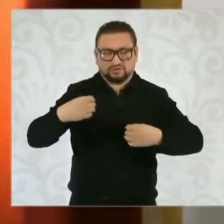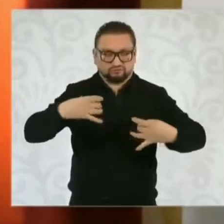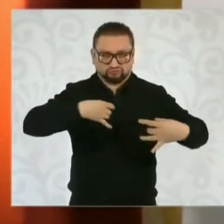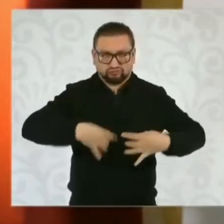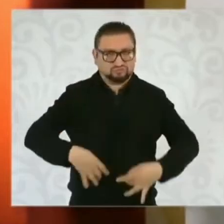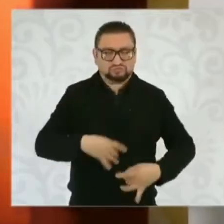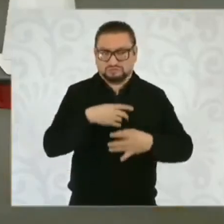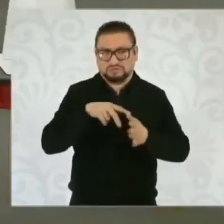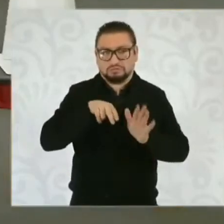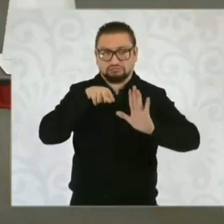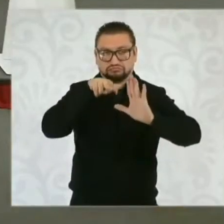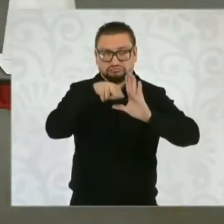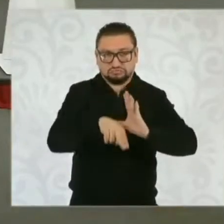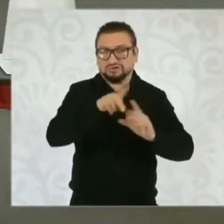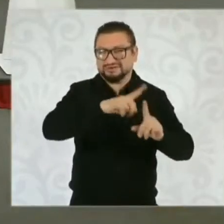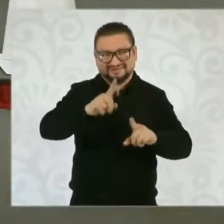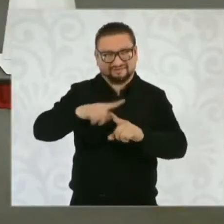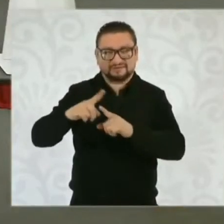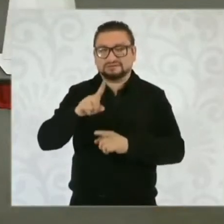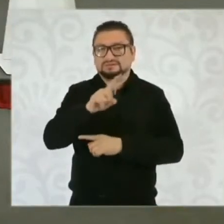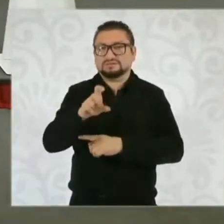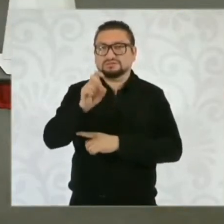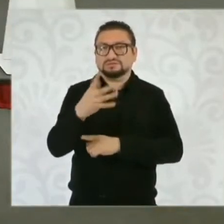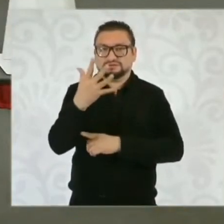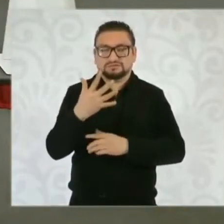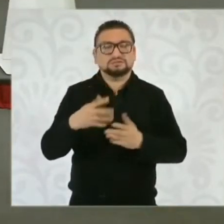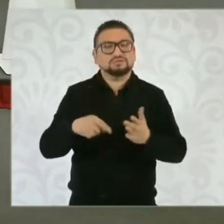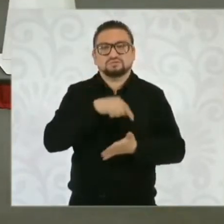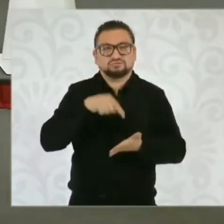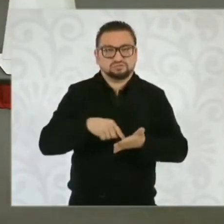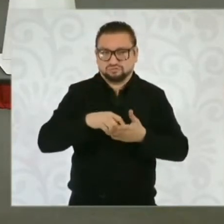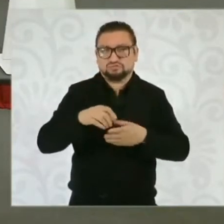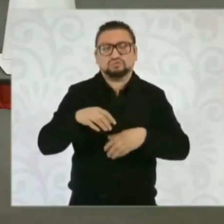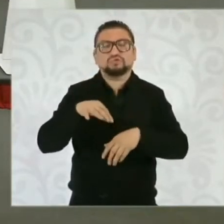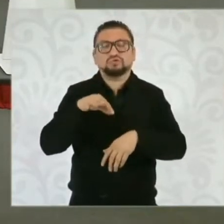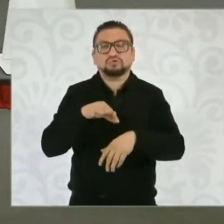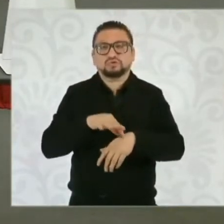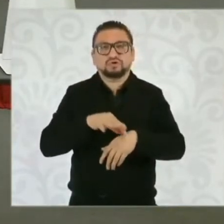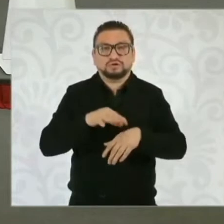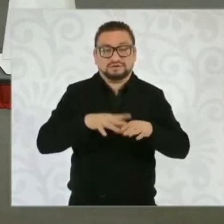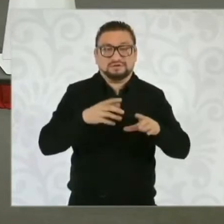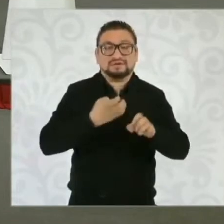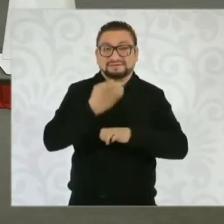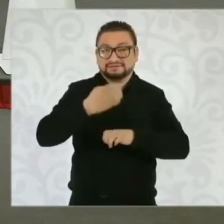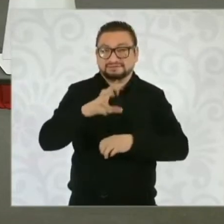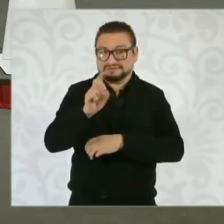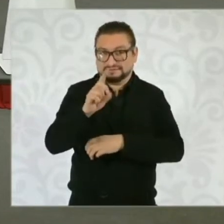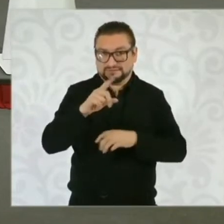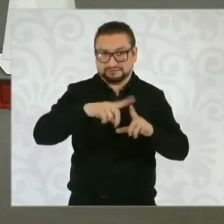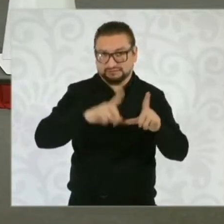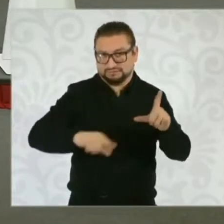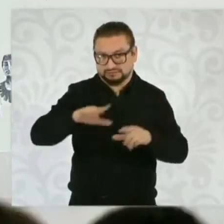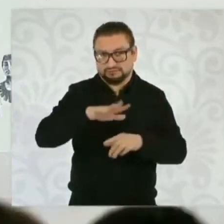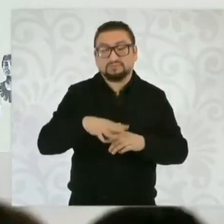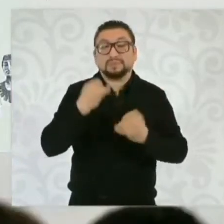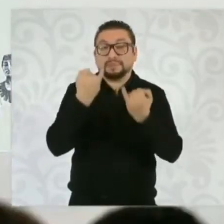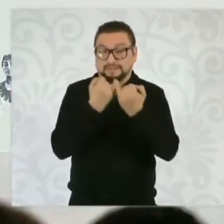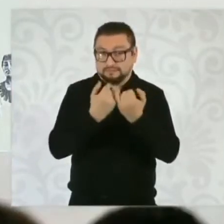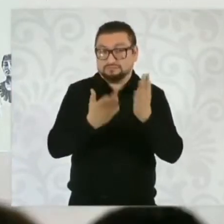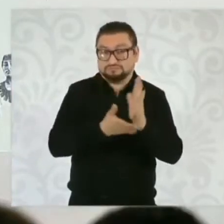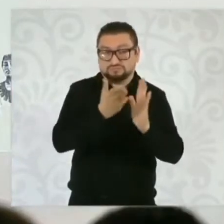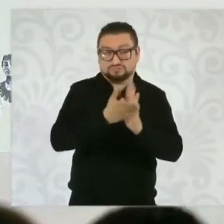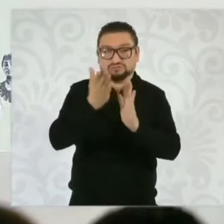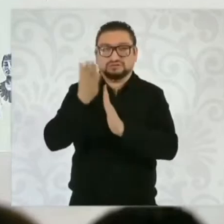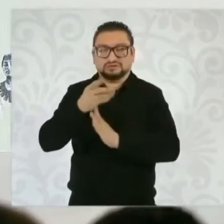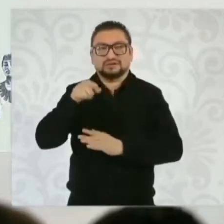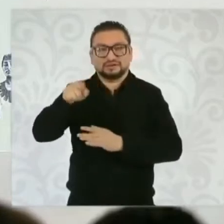fin, en 135 unidades médicas de 30 estados. También se construyeron, como saben,